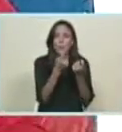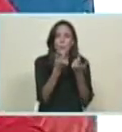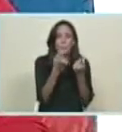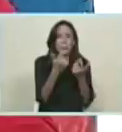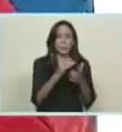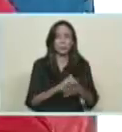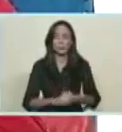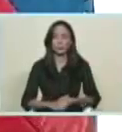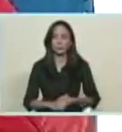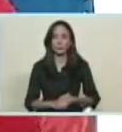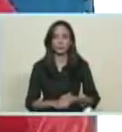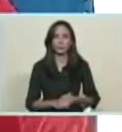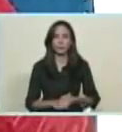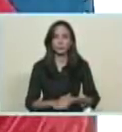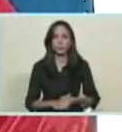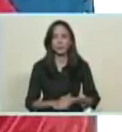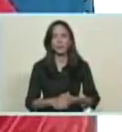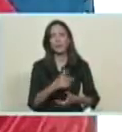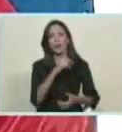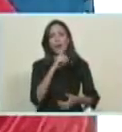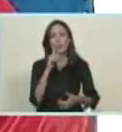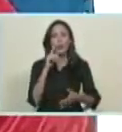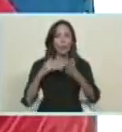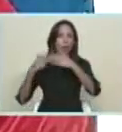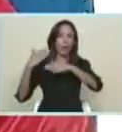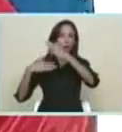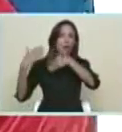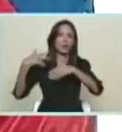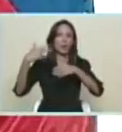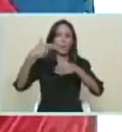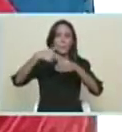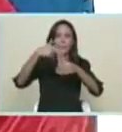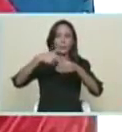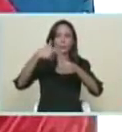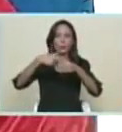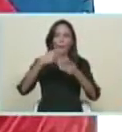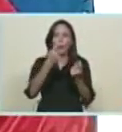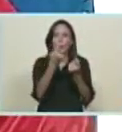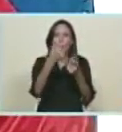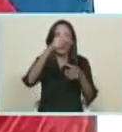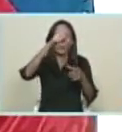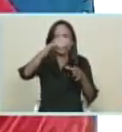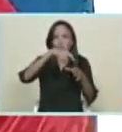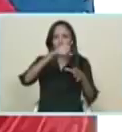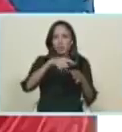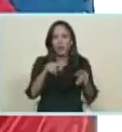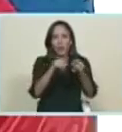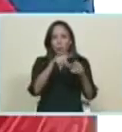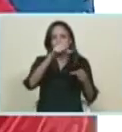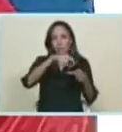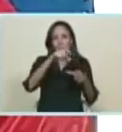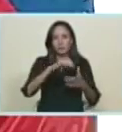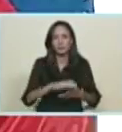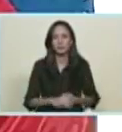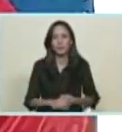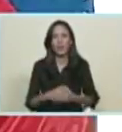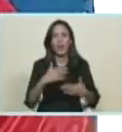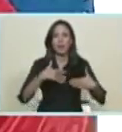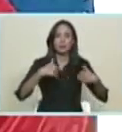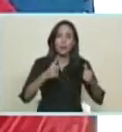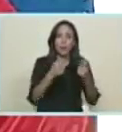país. Aquel programa llamaba PDVSA en gotas. Es que eran gotas lo que lanzaban al pueblo. Una gotica para la